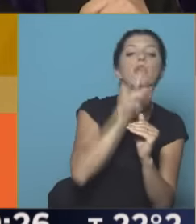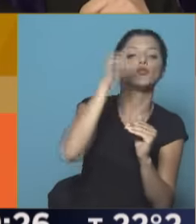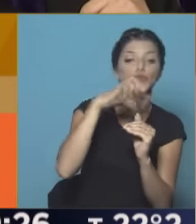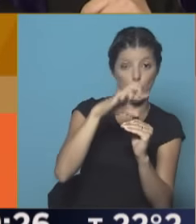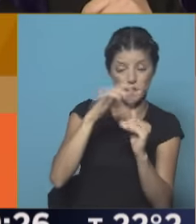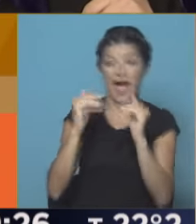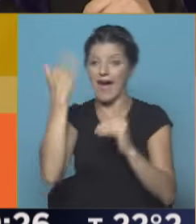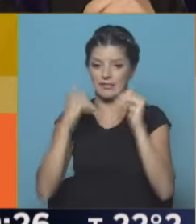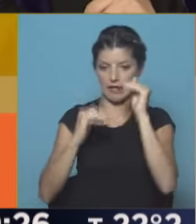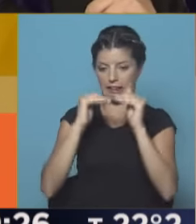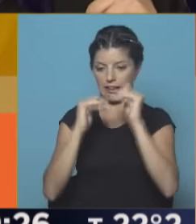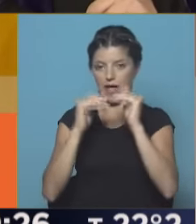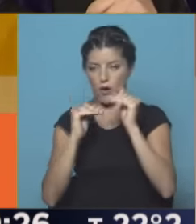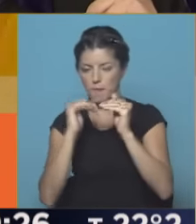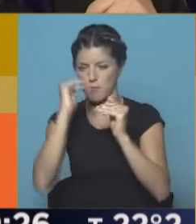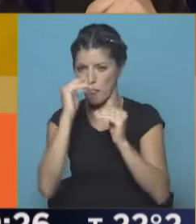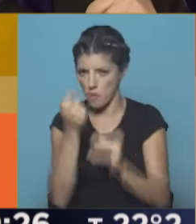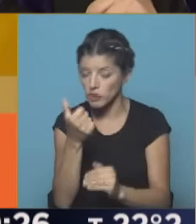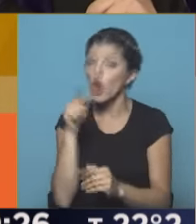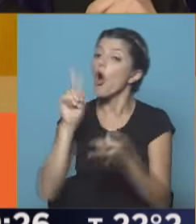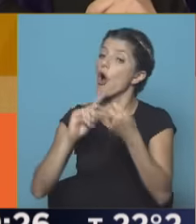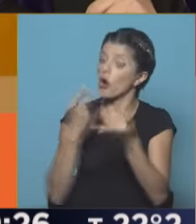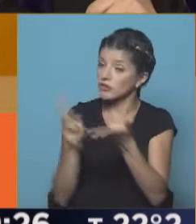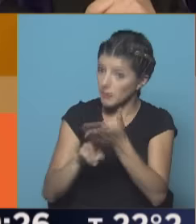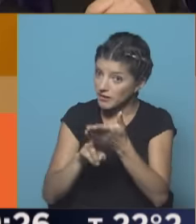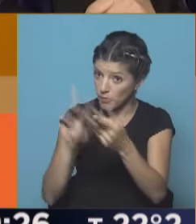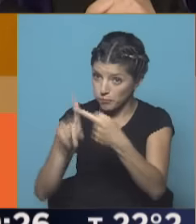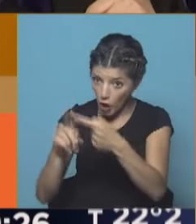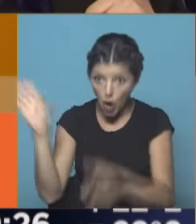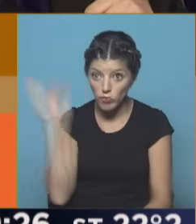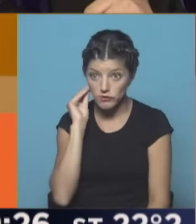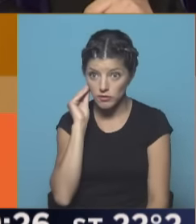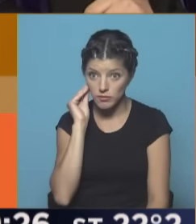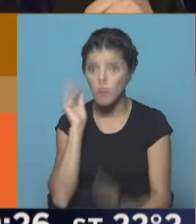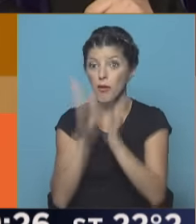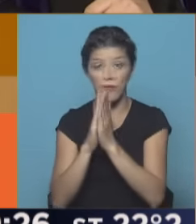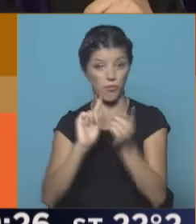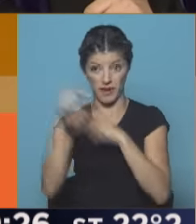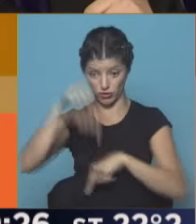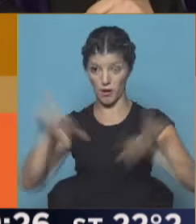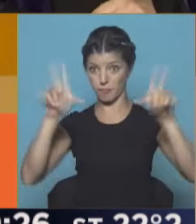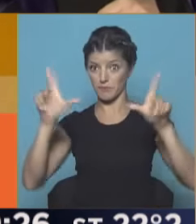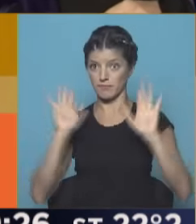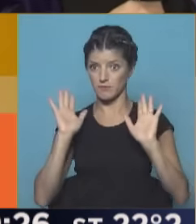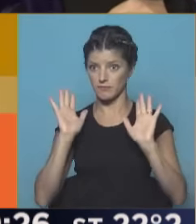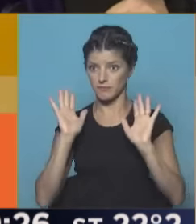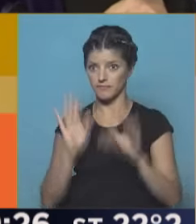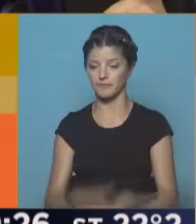parejos. Intentamos una vez más. A ver, Gabriela, Jorge, si nos reciben, están al aire, por favor.